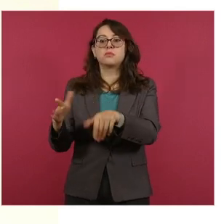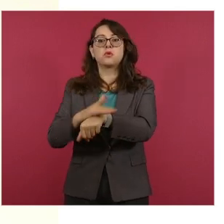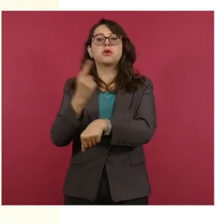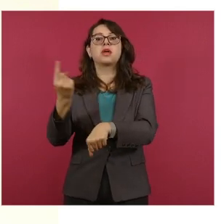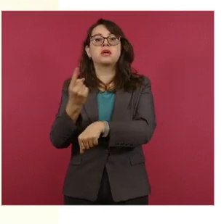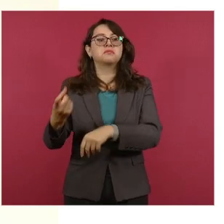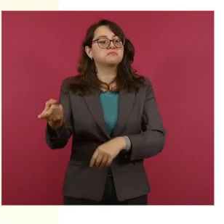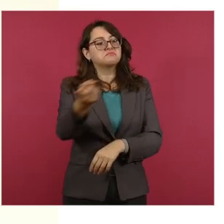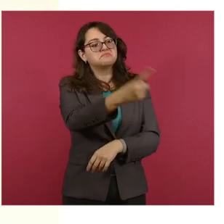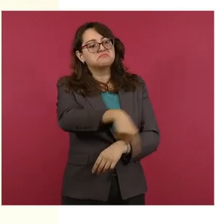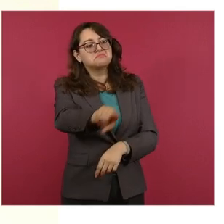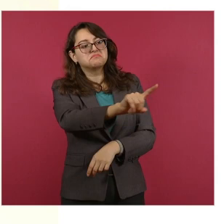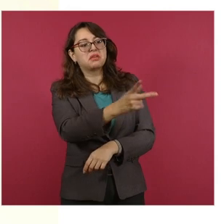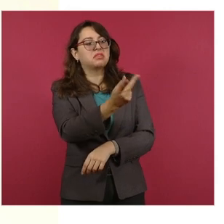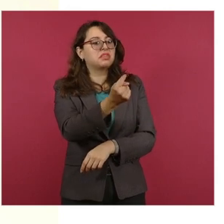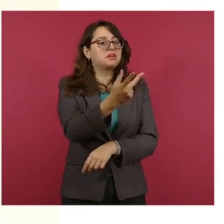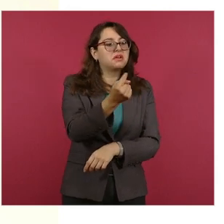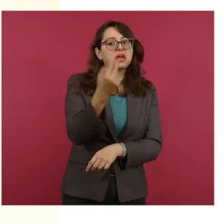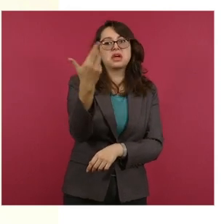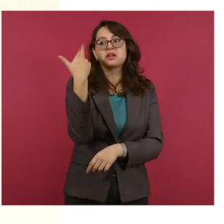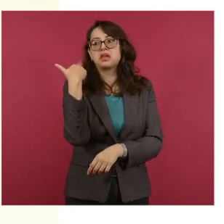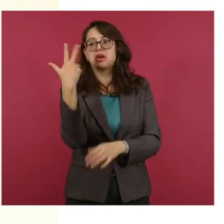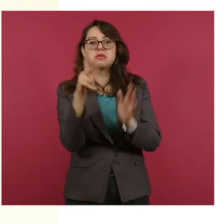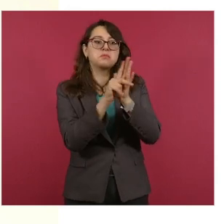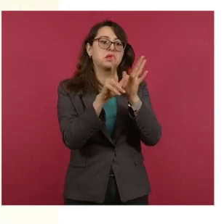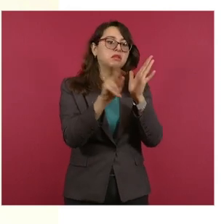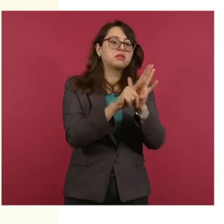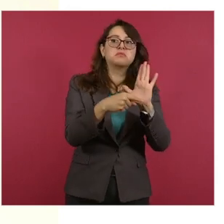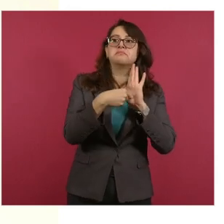por eso aquí me tienen